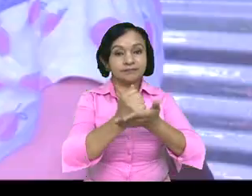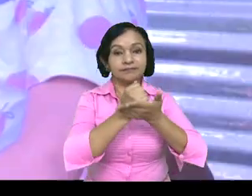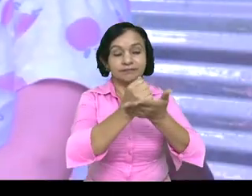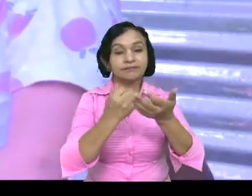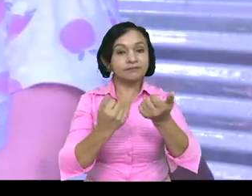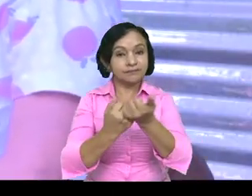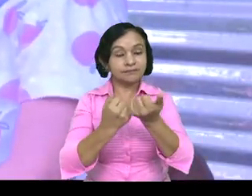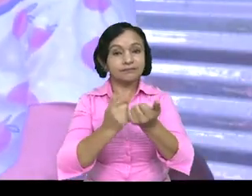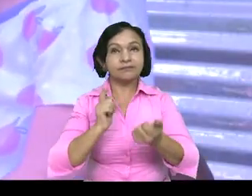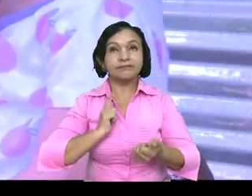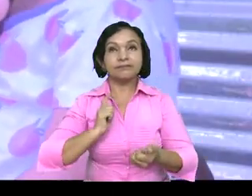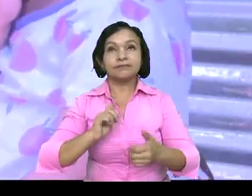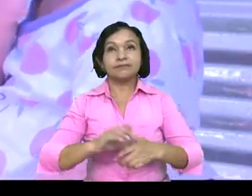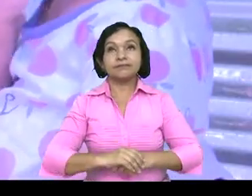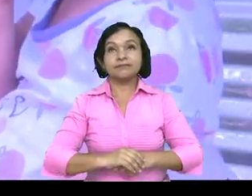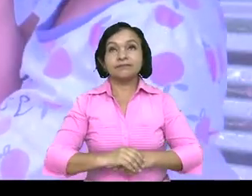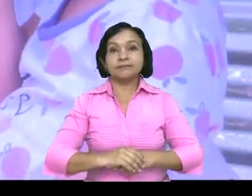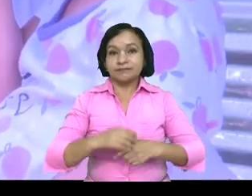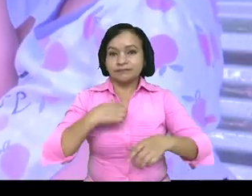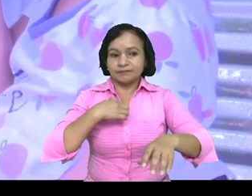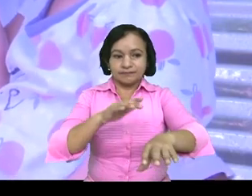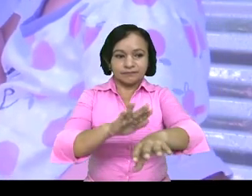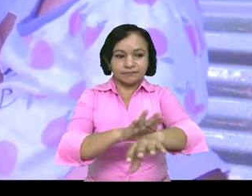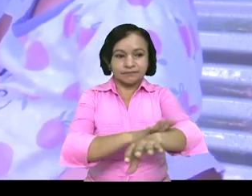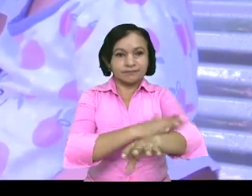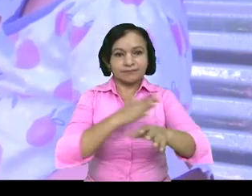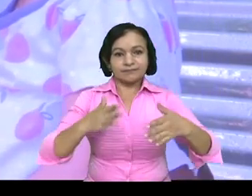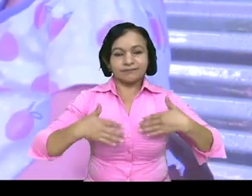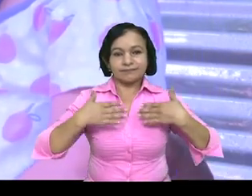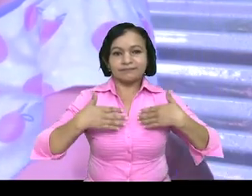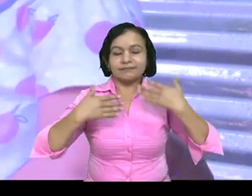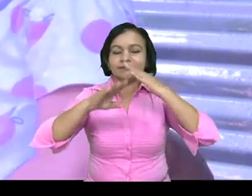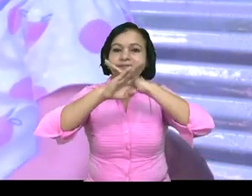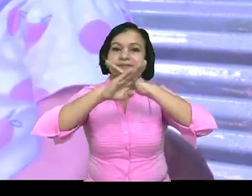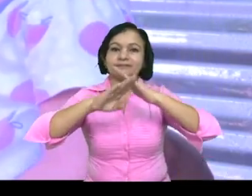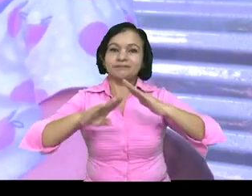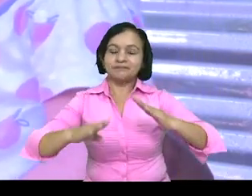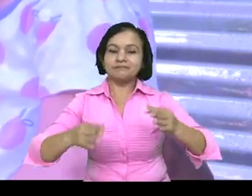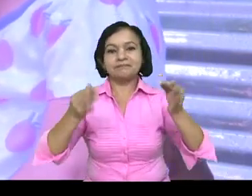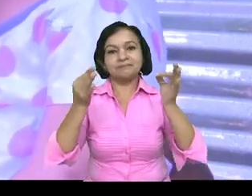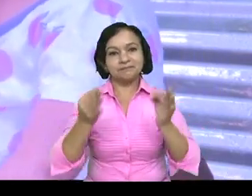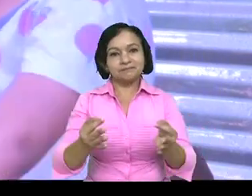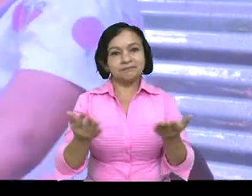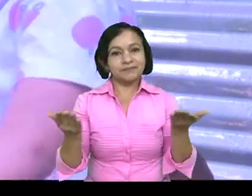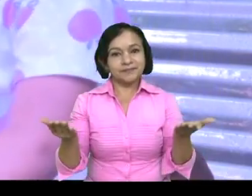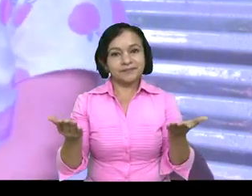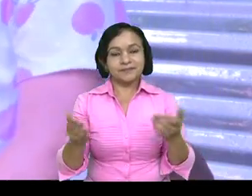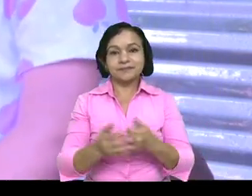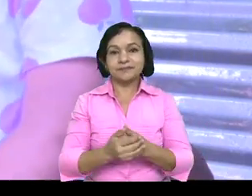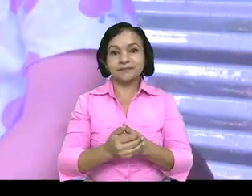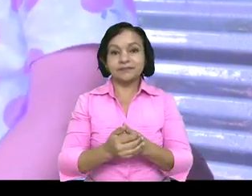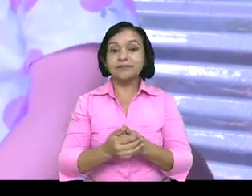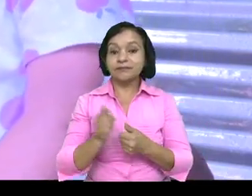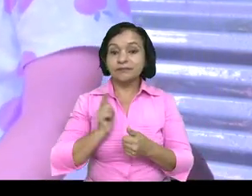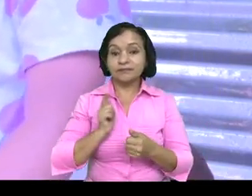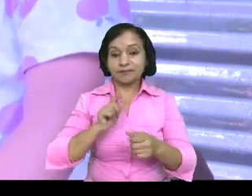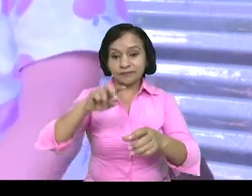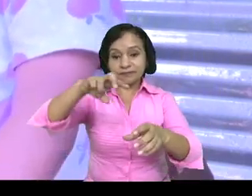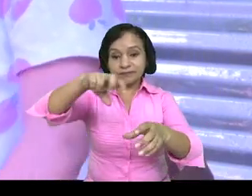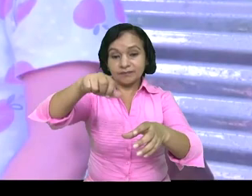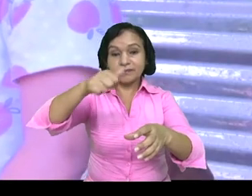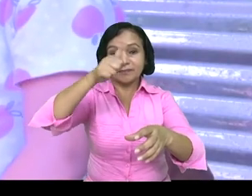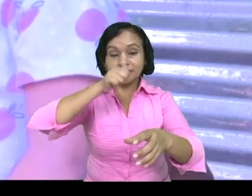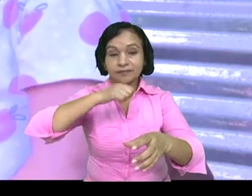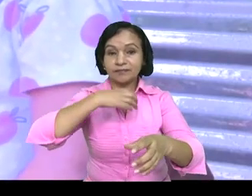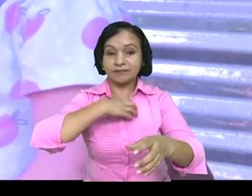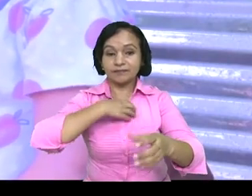logrado. Uno se siente como que fuera en paz, tranquilo, porque el hecho de tener el agua en la